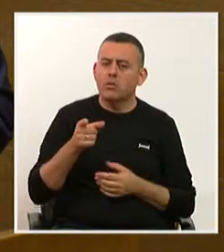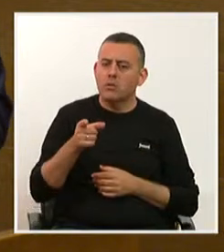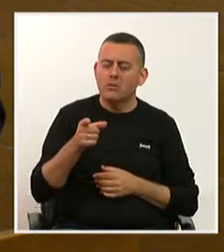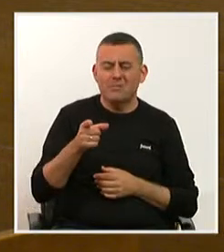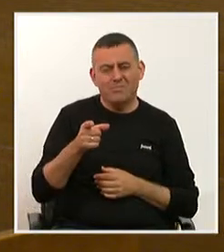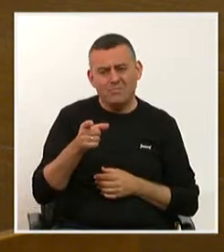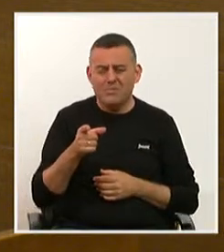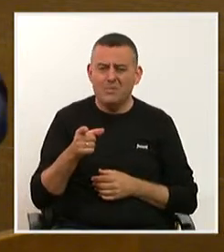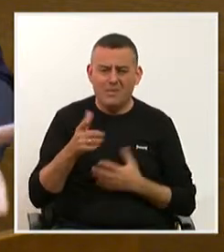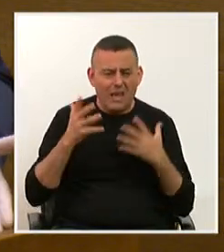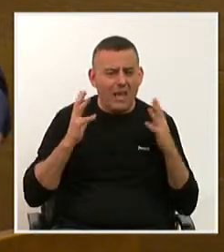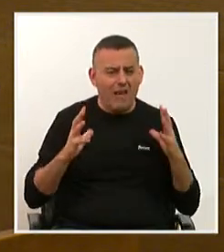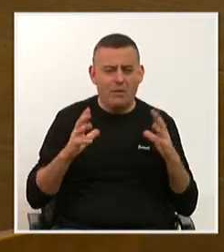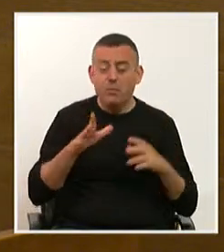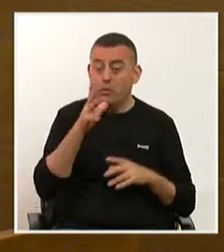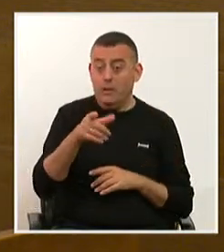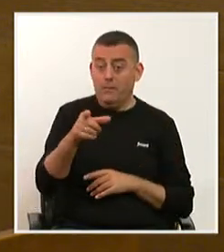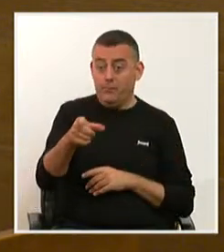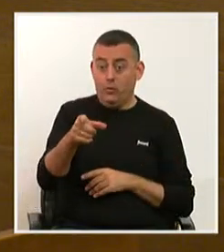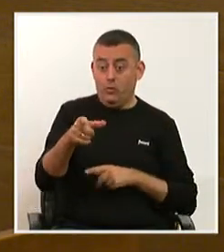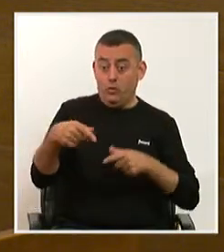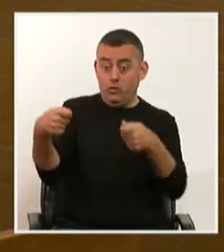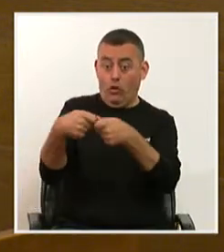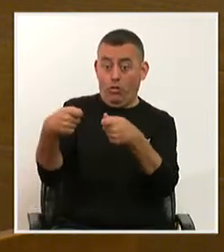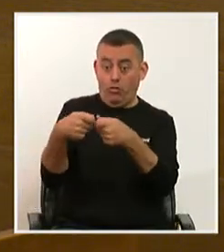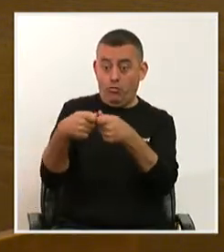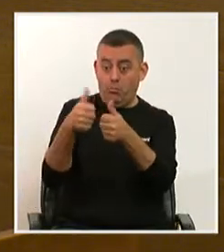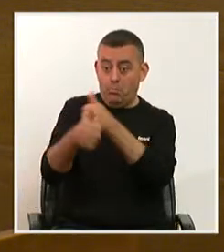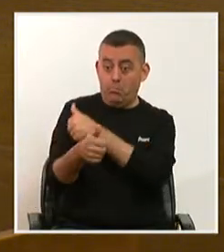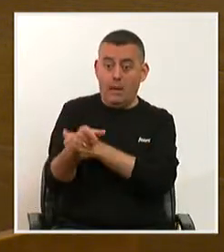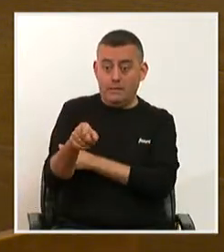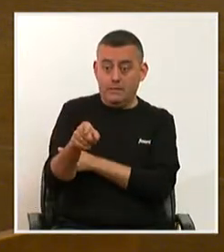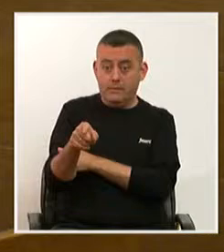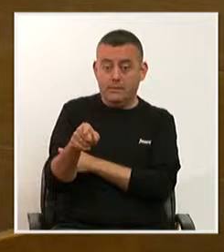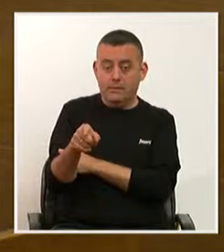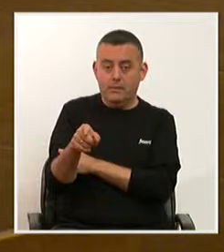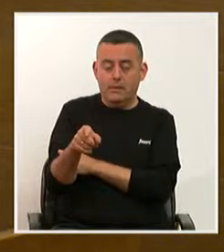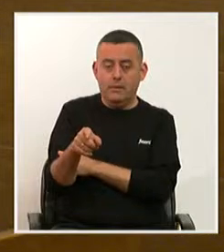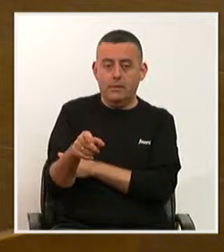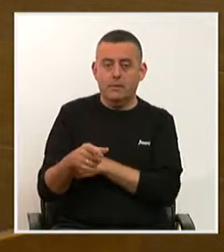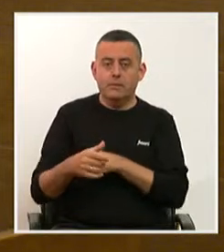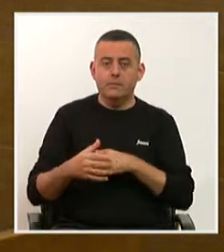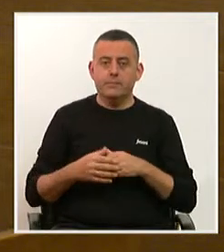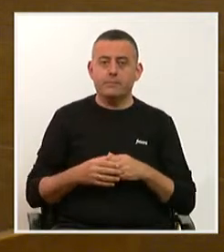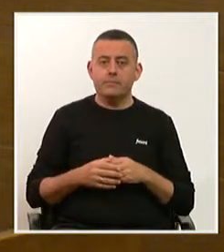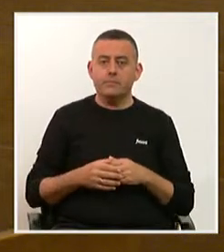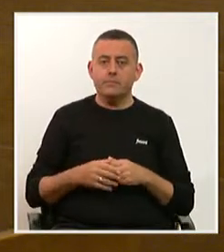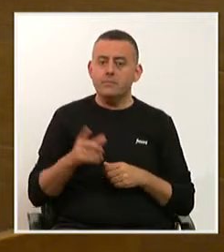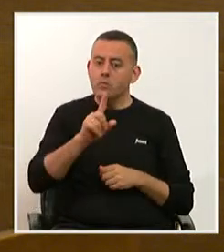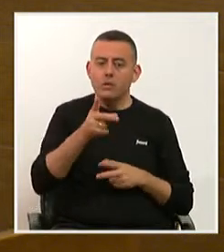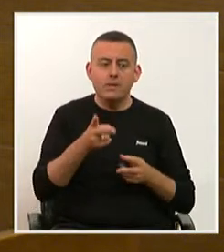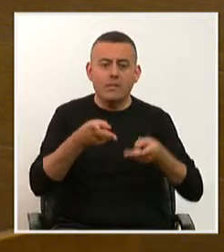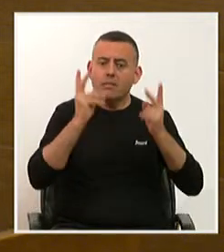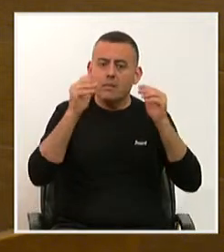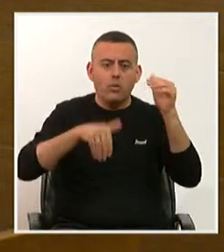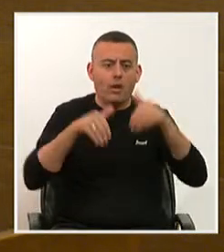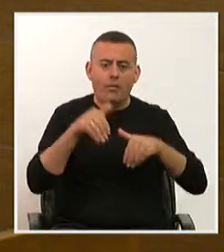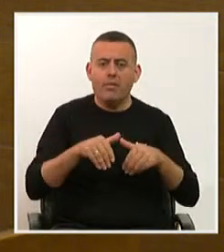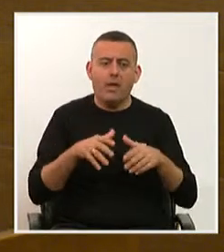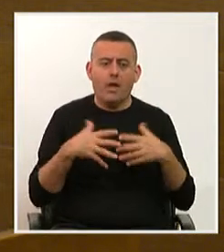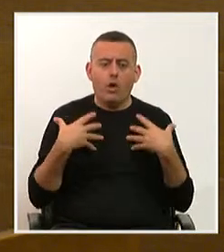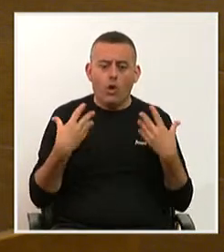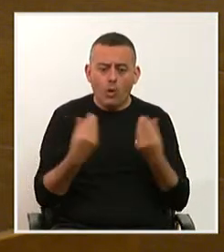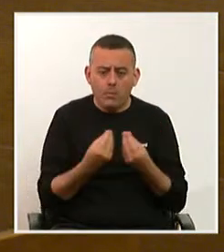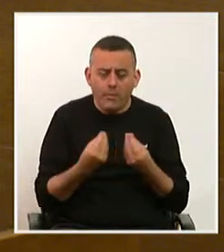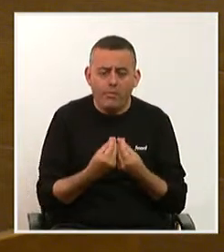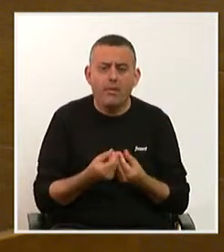preferentes esto no va de democracia esto no va de convivencia Esto no es solución esto es